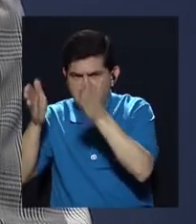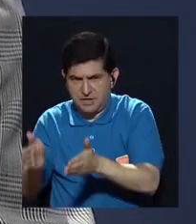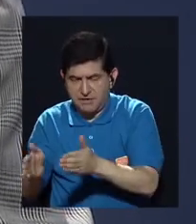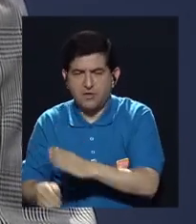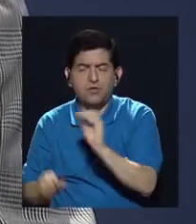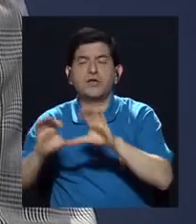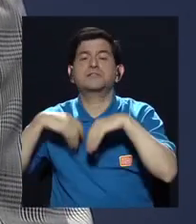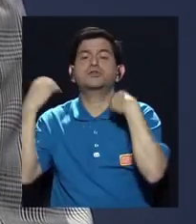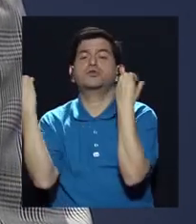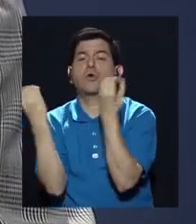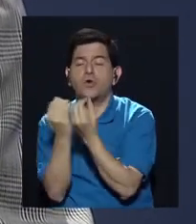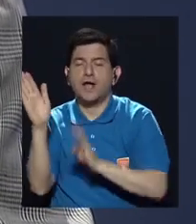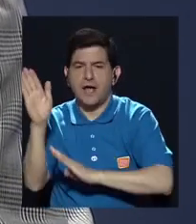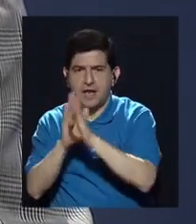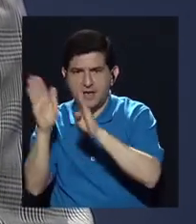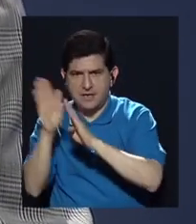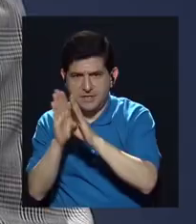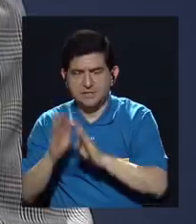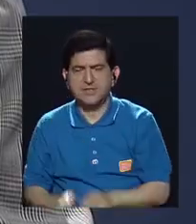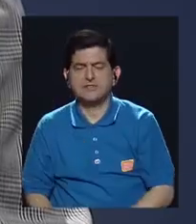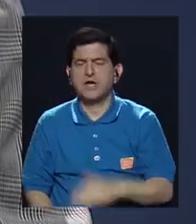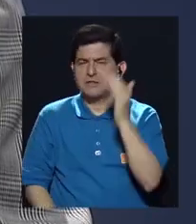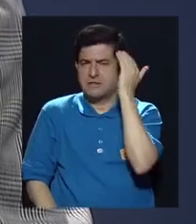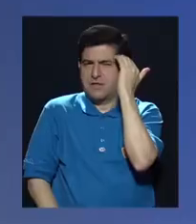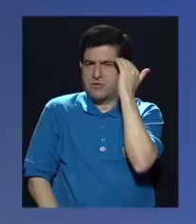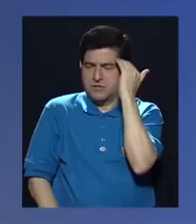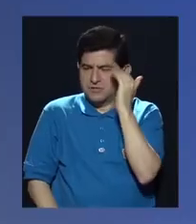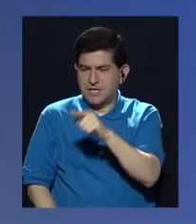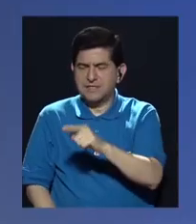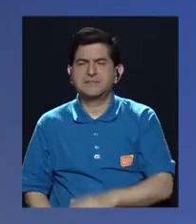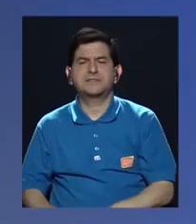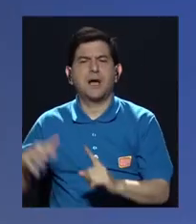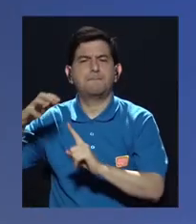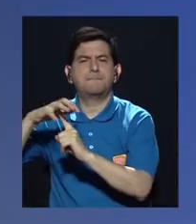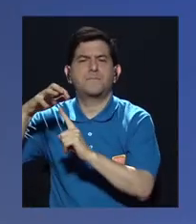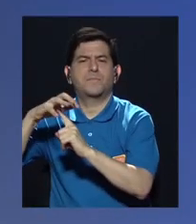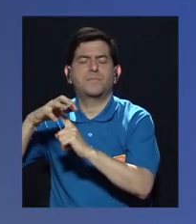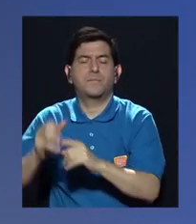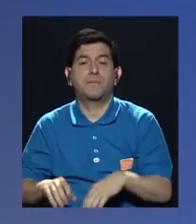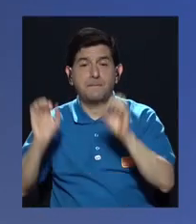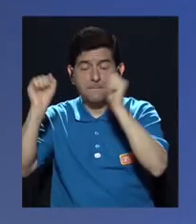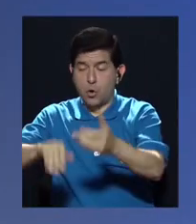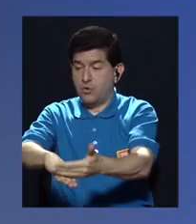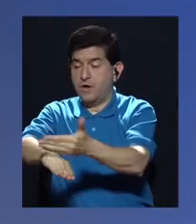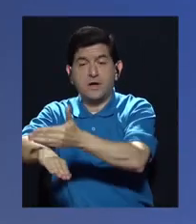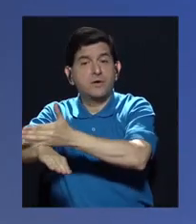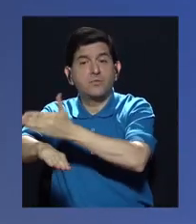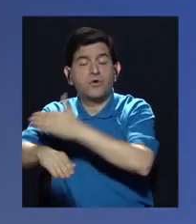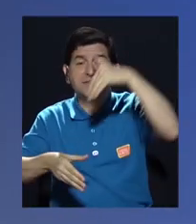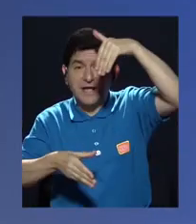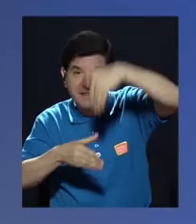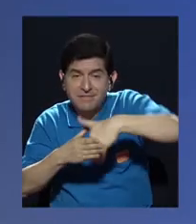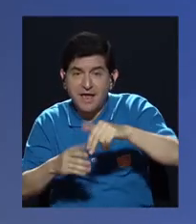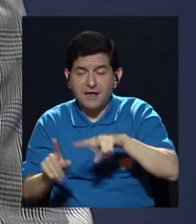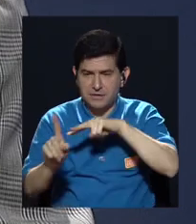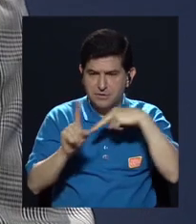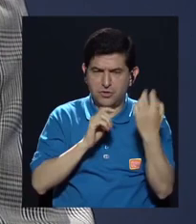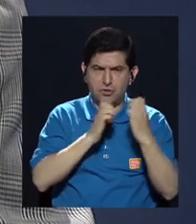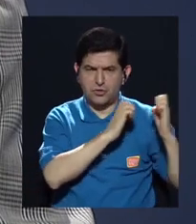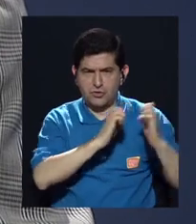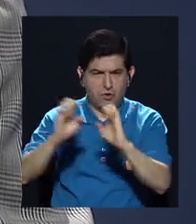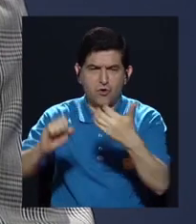Y con la organización y desarrollo de estados de conciencia, las masas populares, para hacerlos avanzar dentro de la